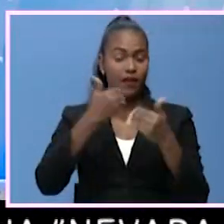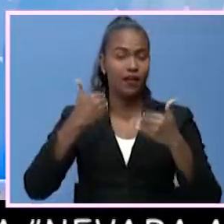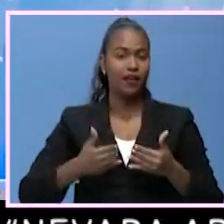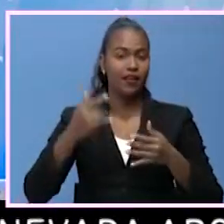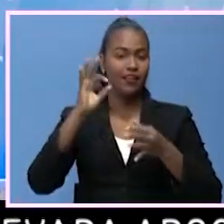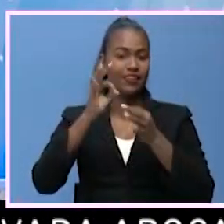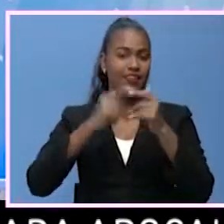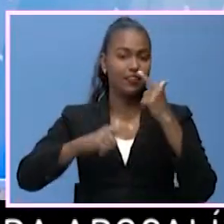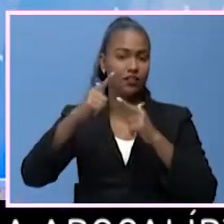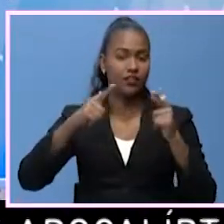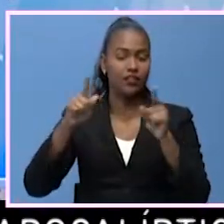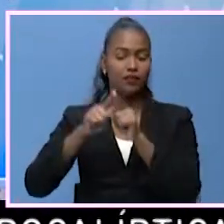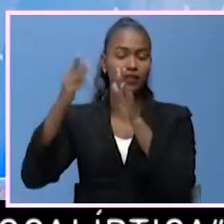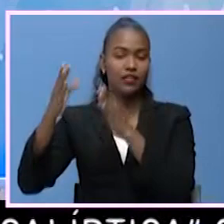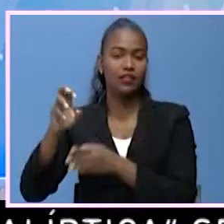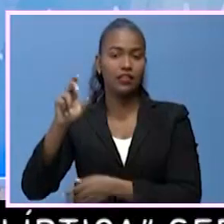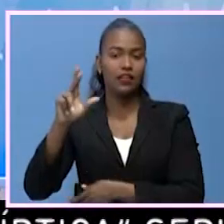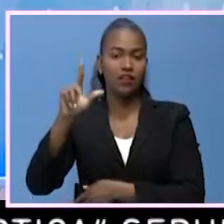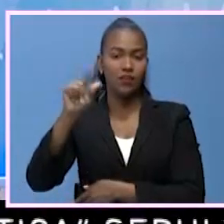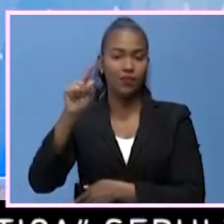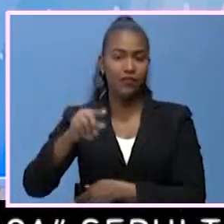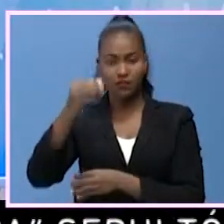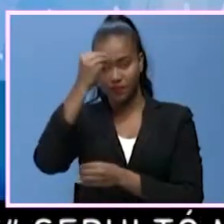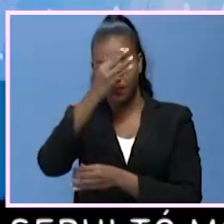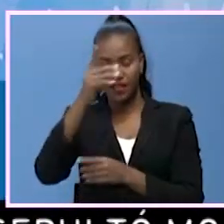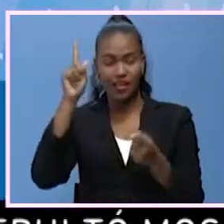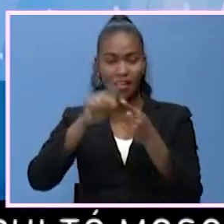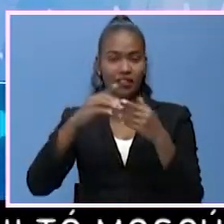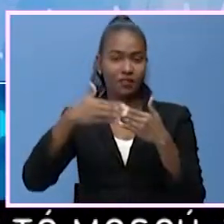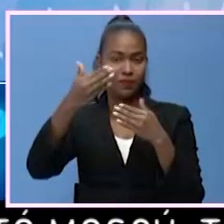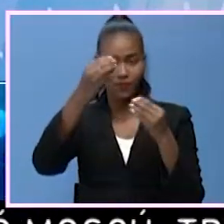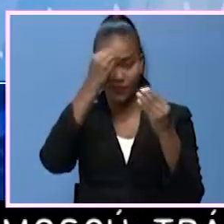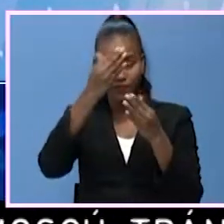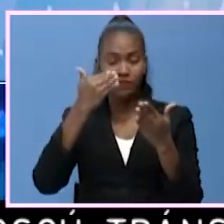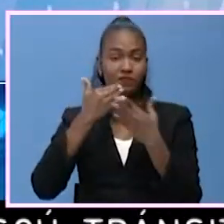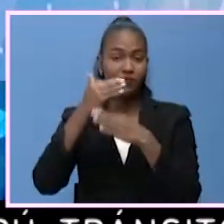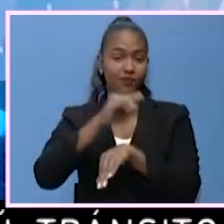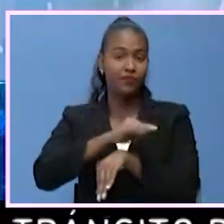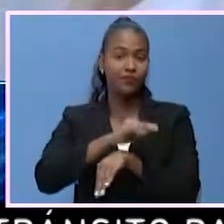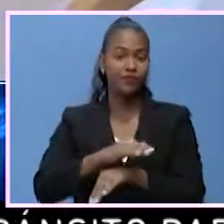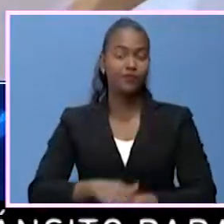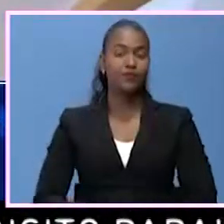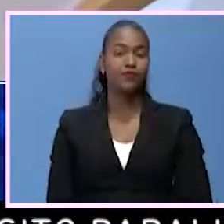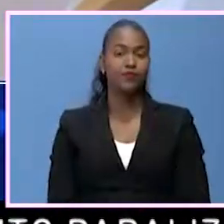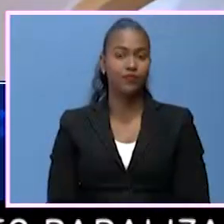García en Lenguas de Señas y quien les habla, Esther López. Se despiden hasta una próxima. Buenas noches.